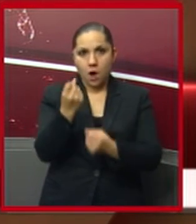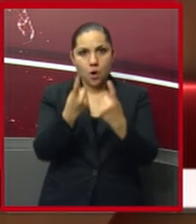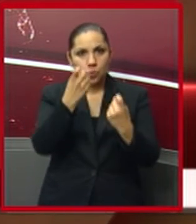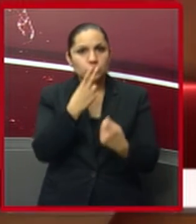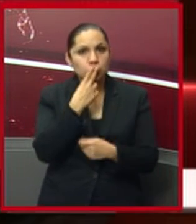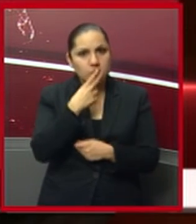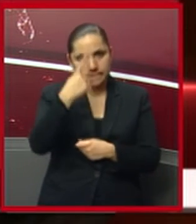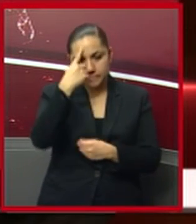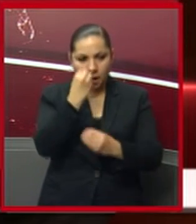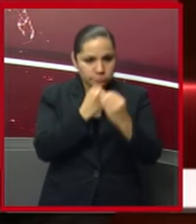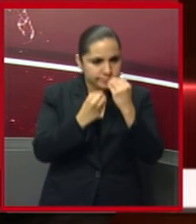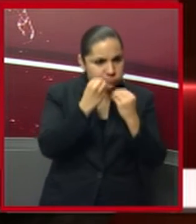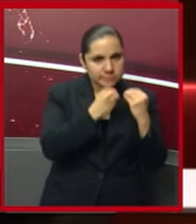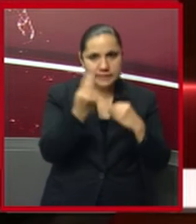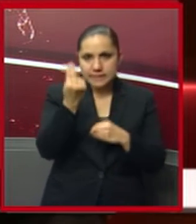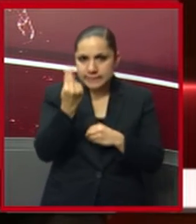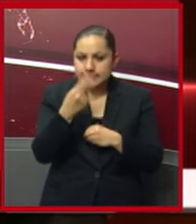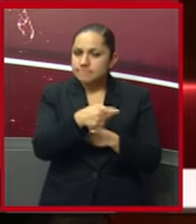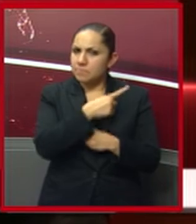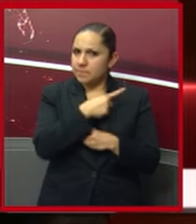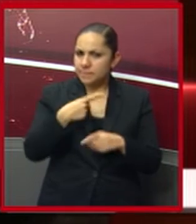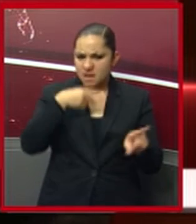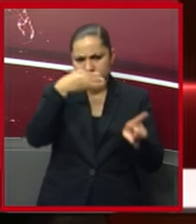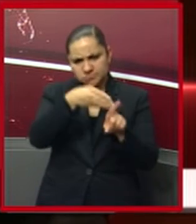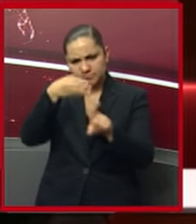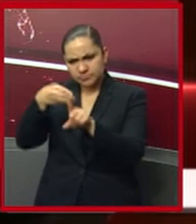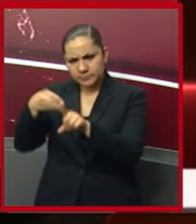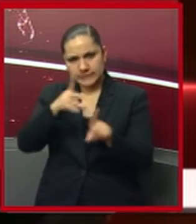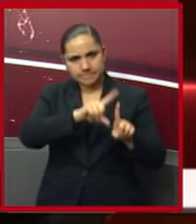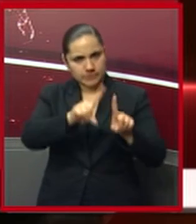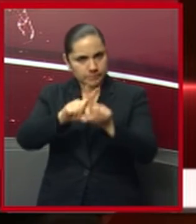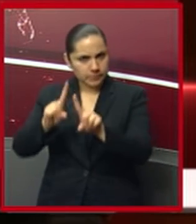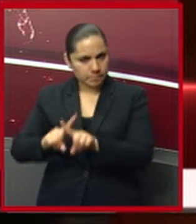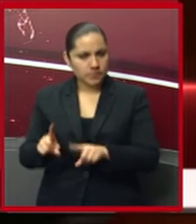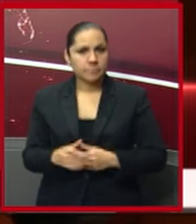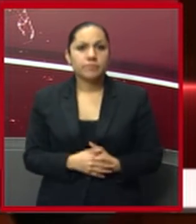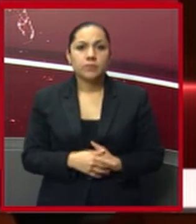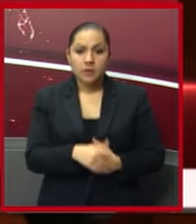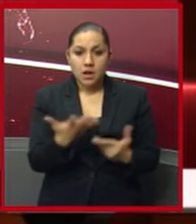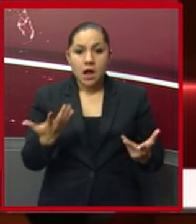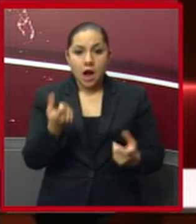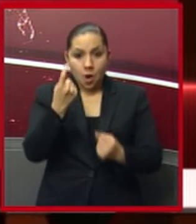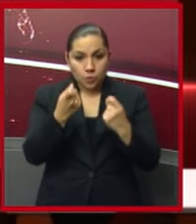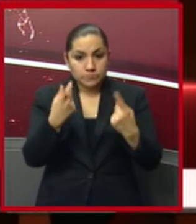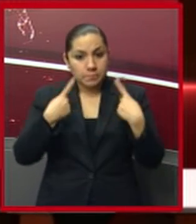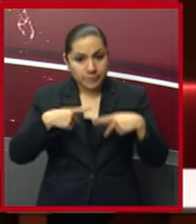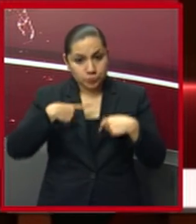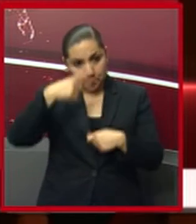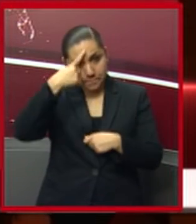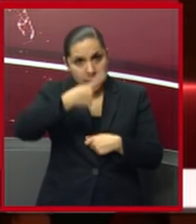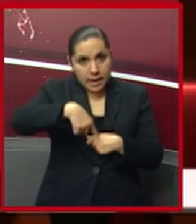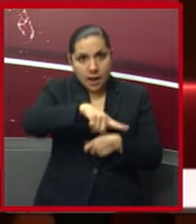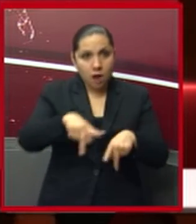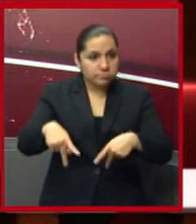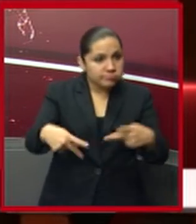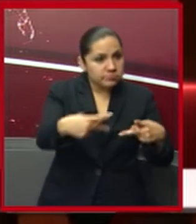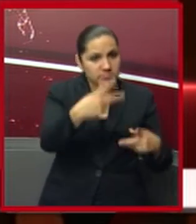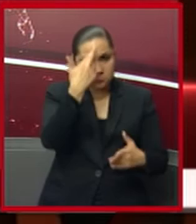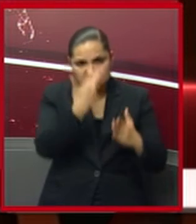Es decir, en lugar de tener una industria productiva que pueda sacar a personas de la delincuencia y de la